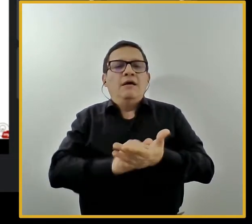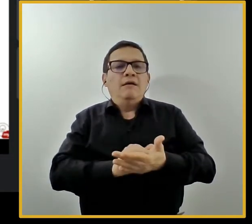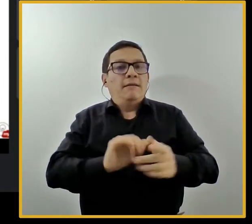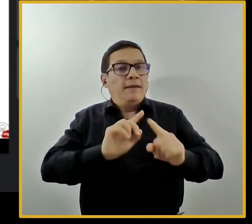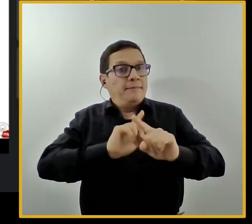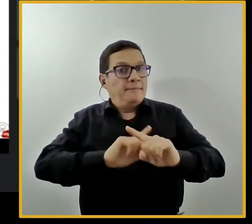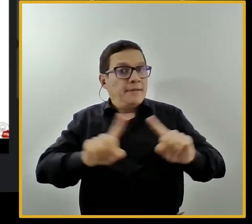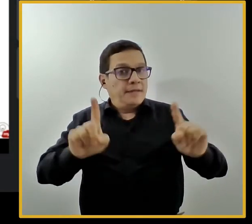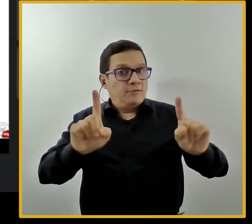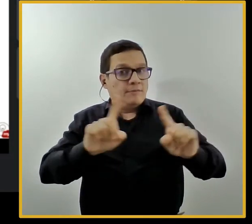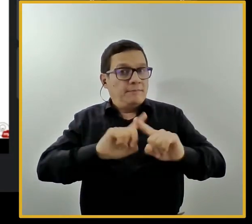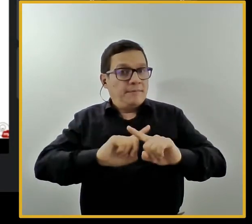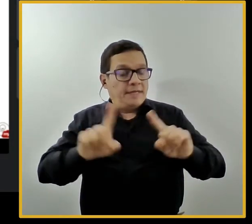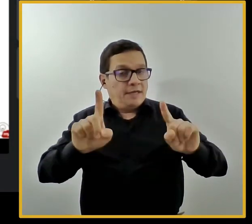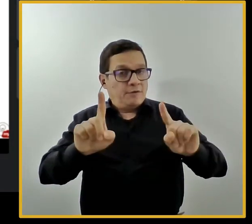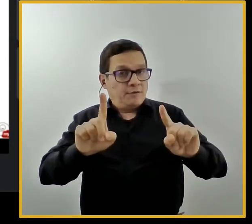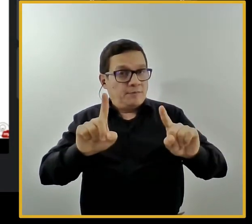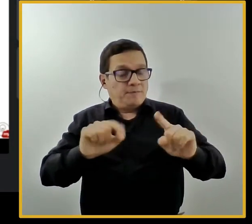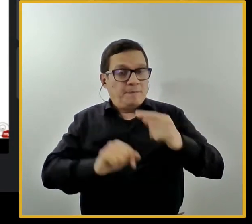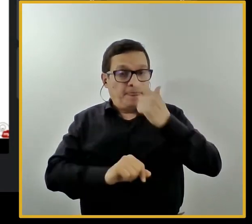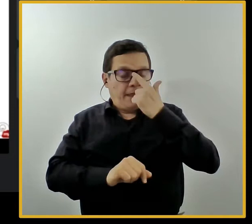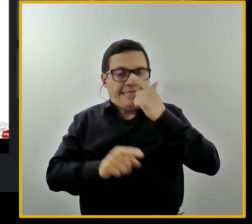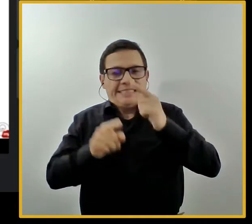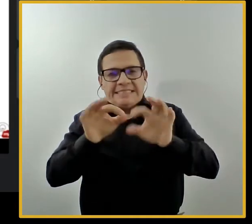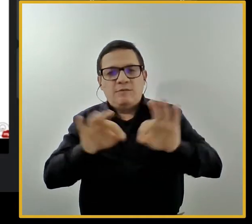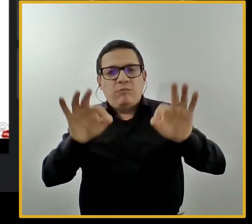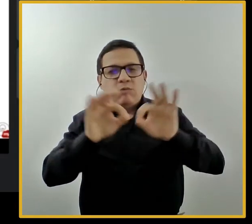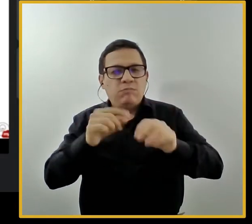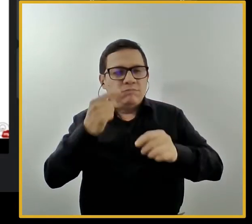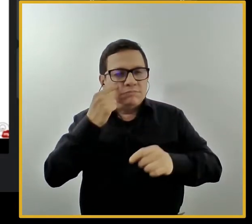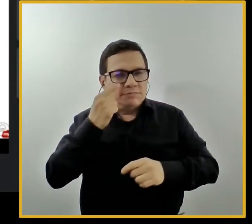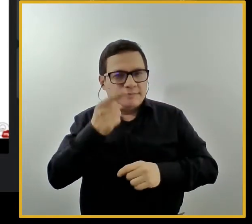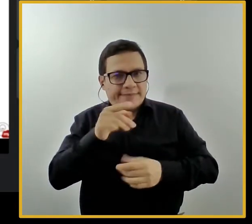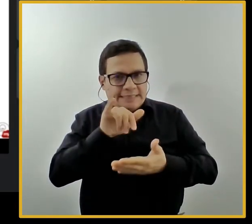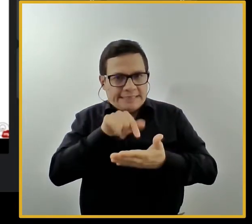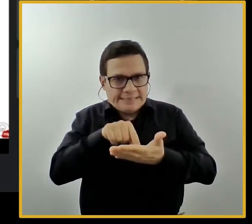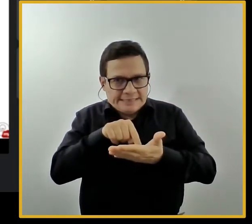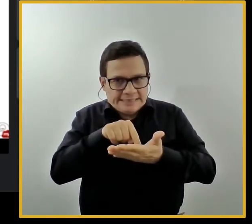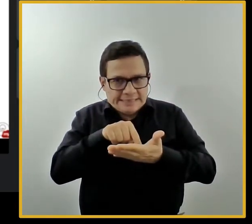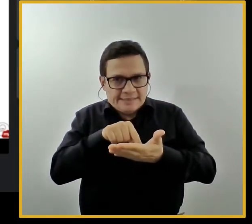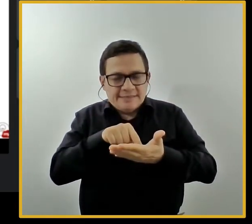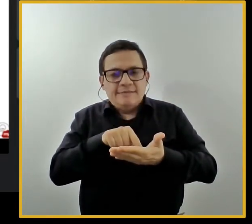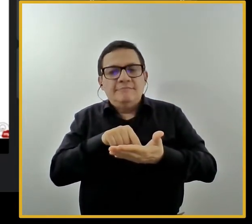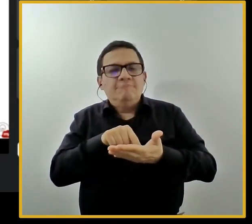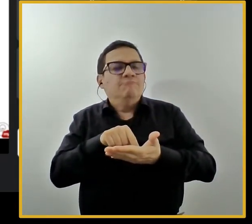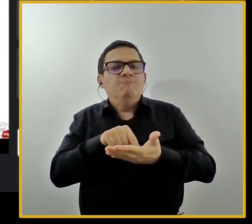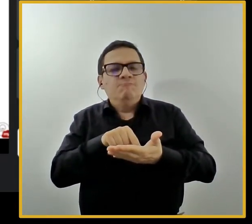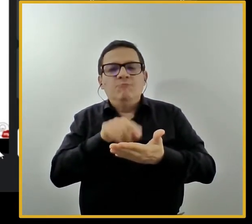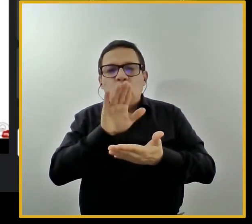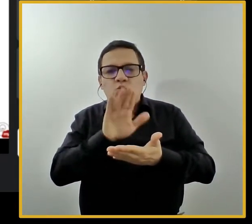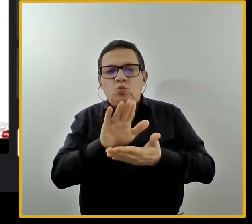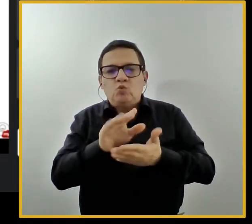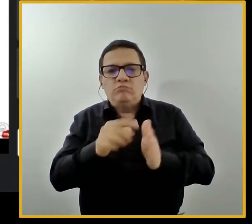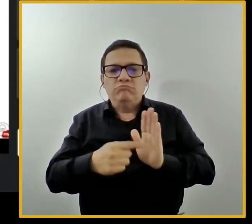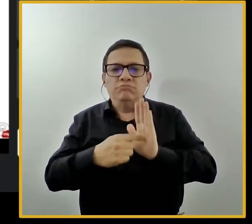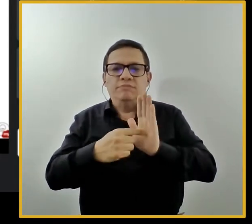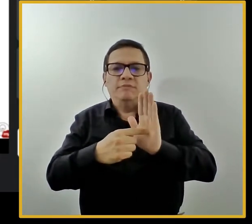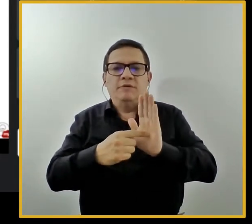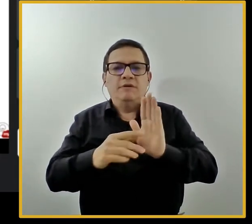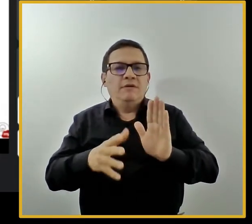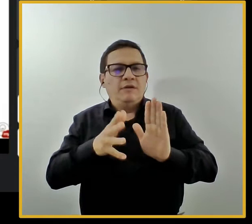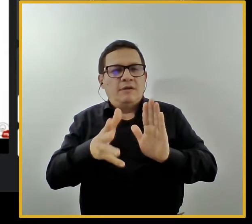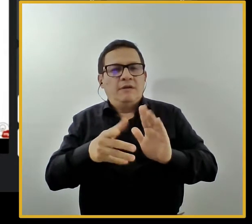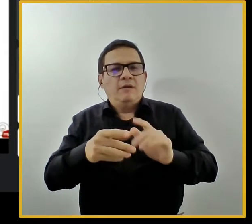Sin embargo, es muy importante allí que esta expresión que están viendo